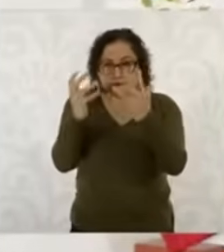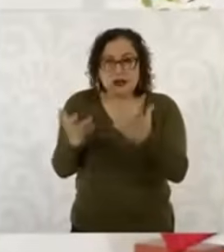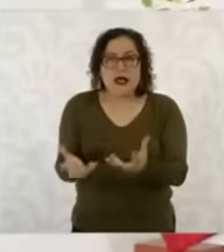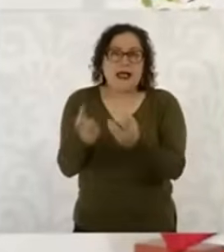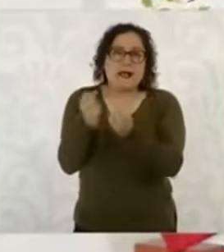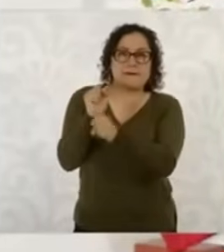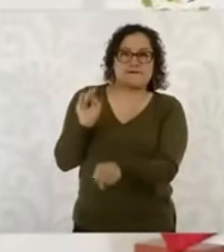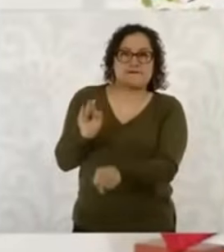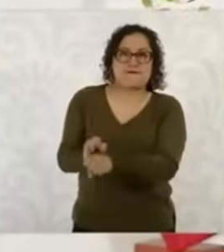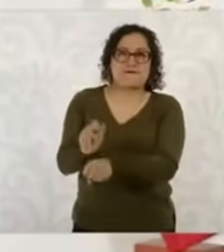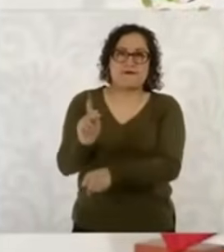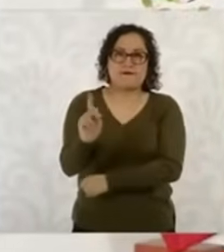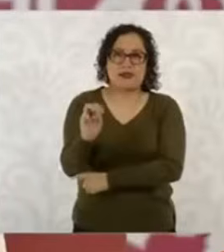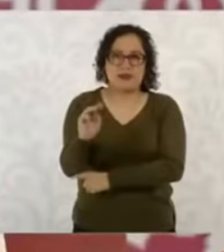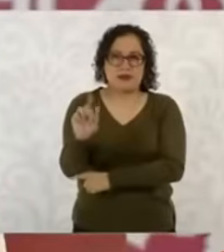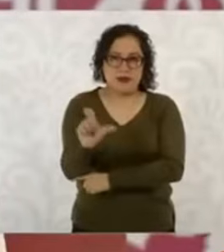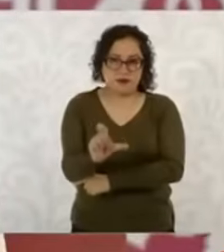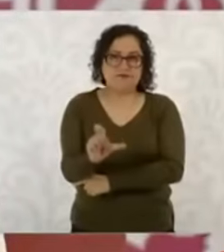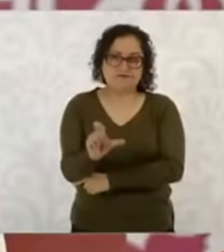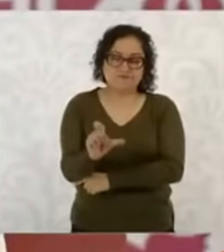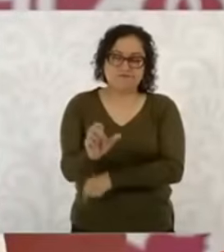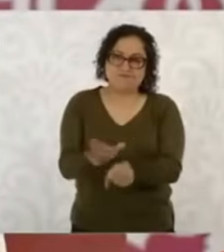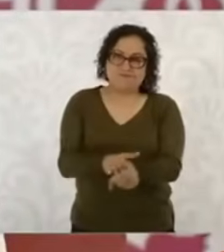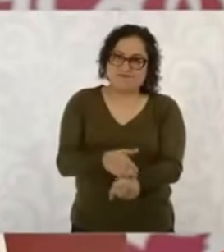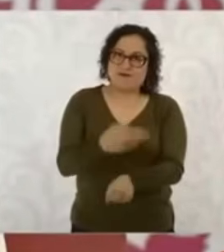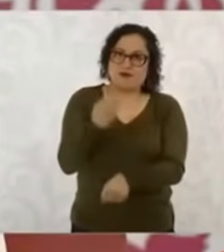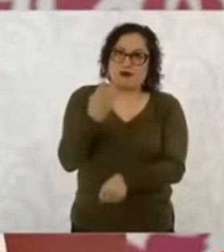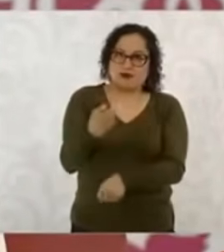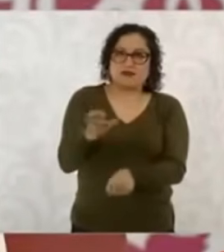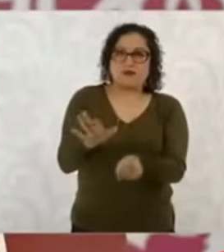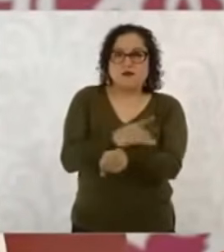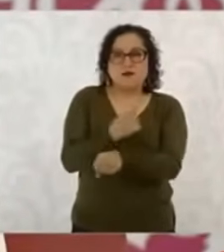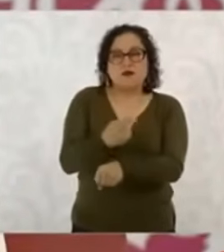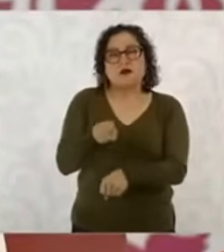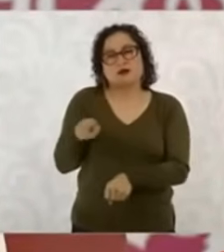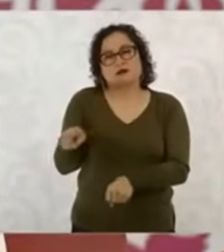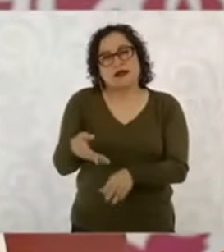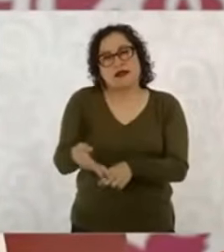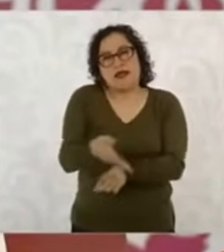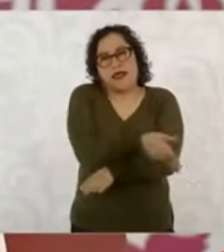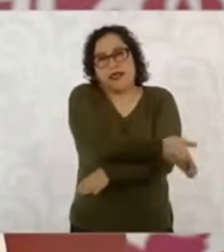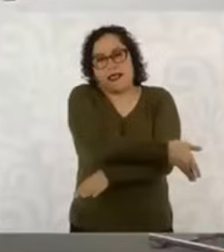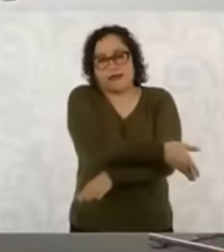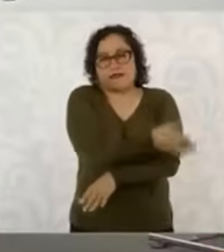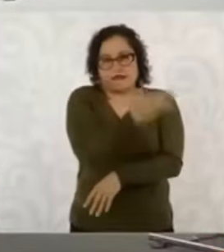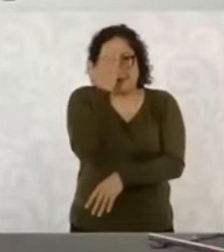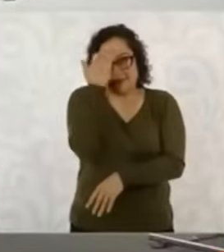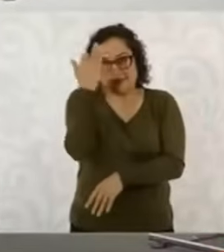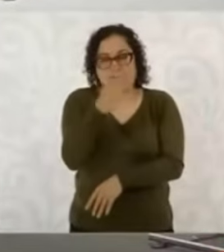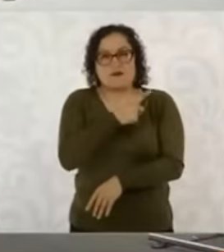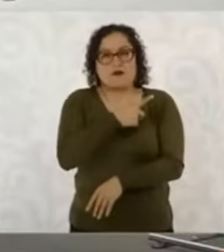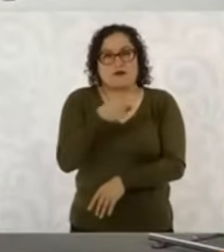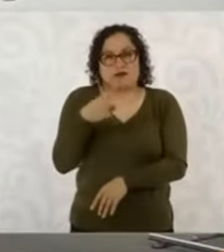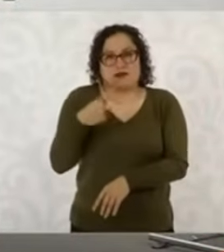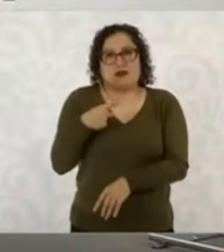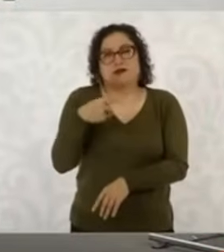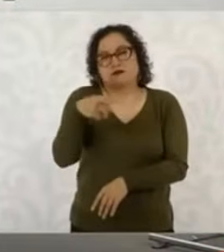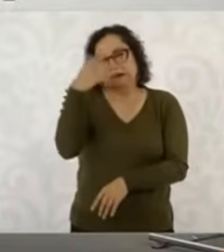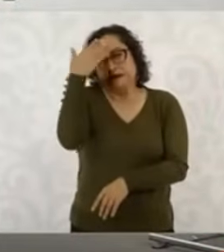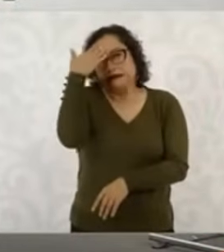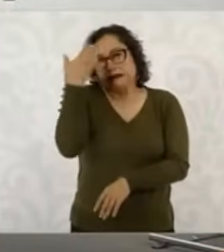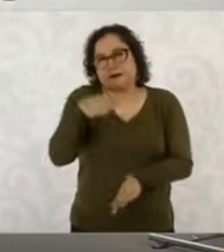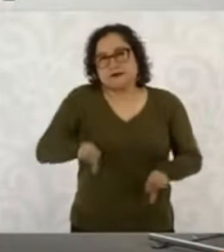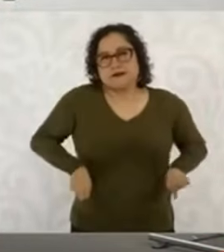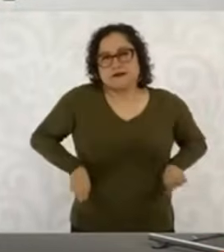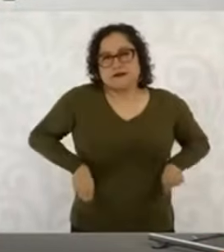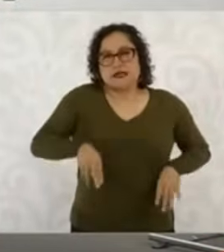ayudar a la empresa de los vencimientos que tiene, de la deuda que contrataron en los periodos neoliberales y que